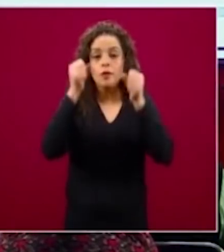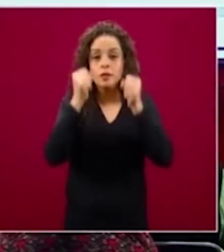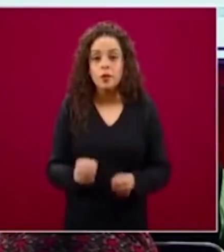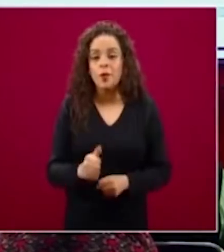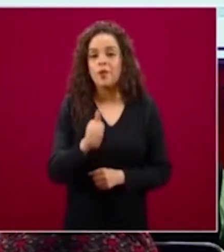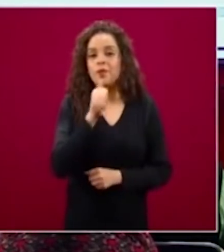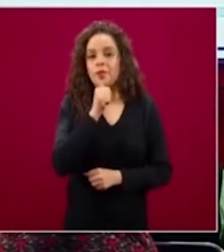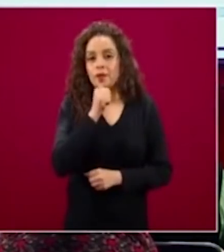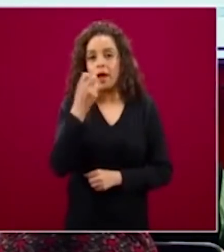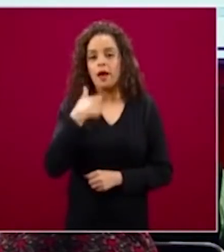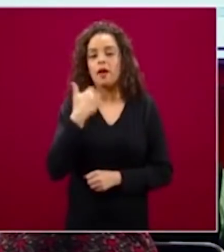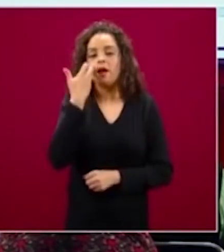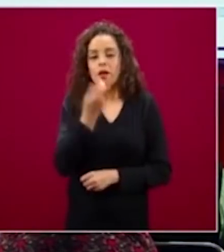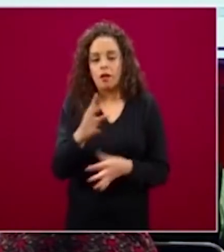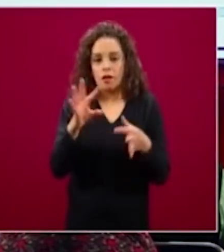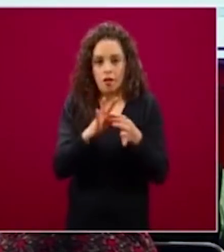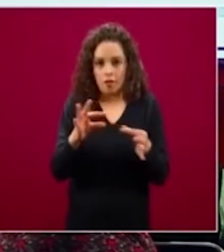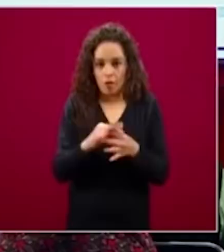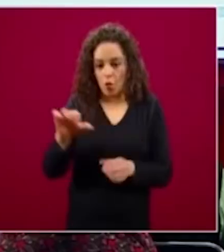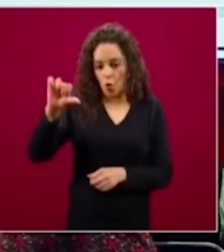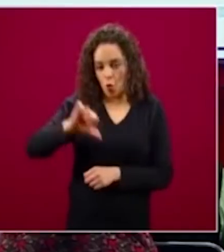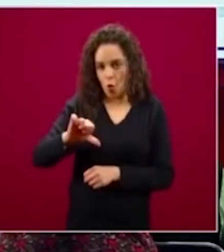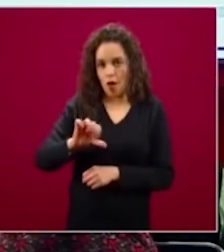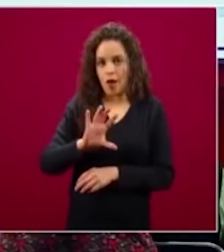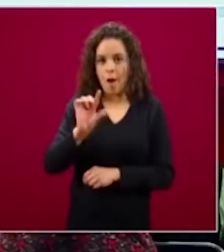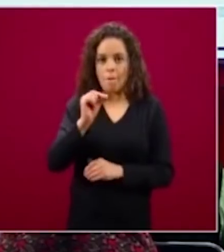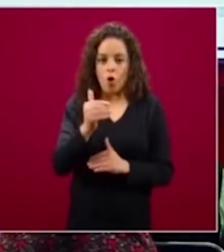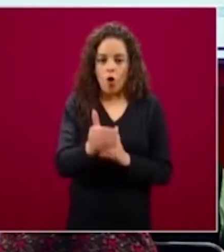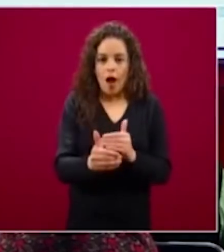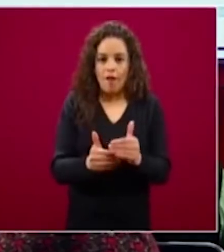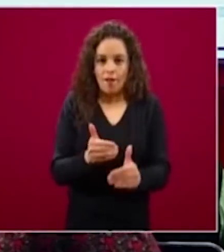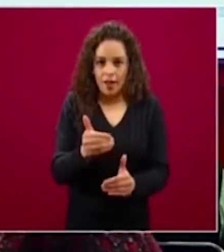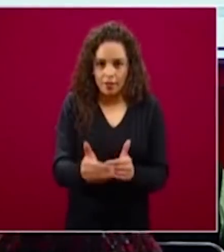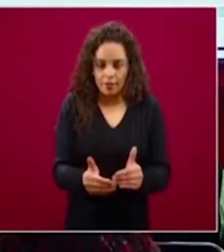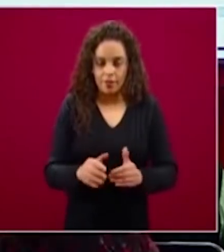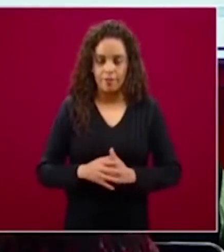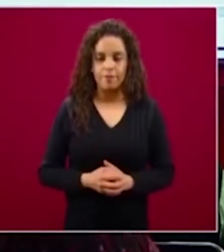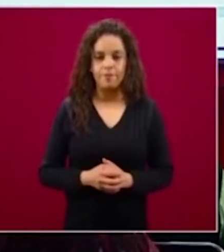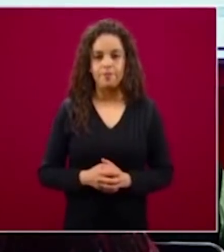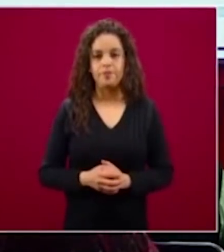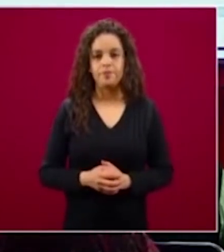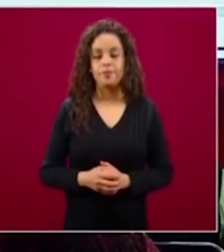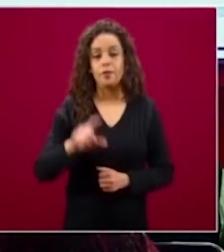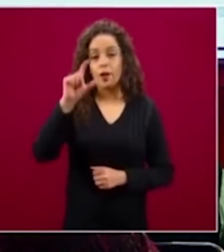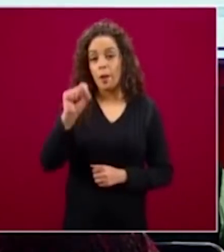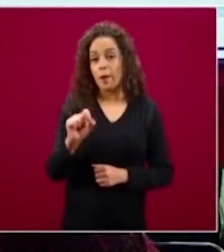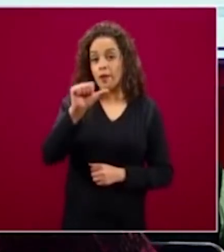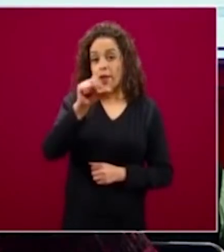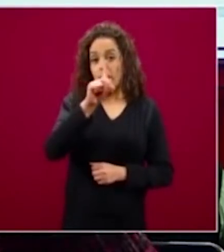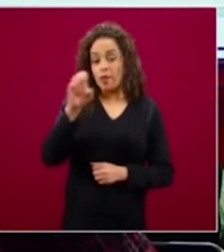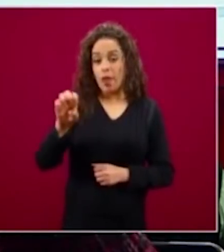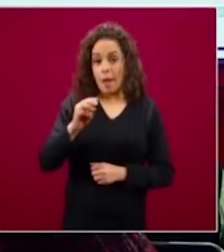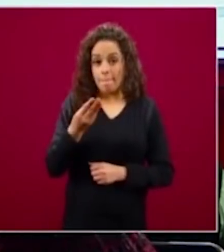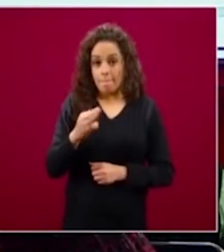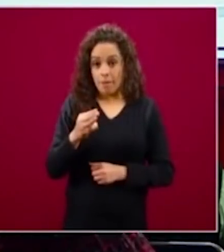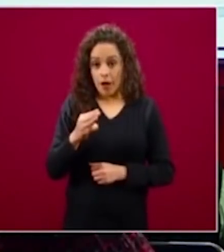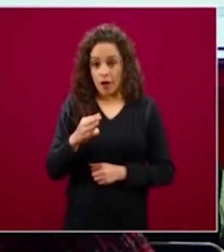quiero comentarles, un pequeño avance de hoy. Habíamos dicho, cuando tuvimos el 26 de mayo